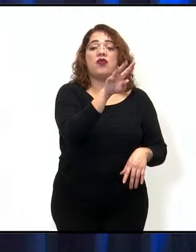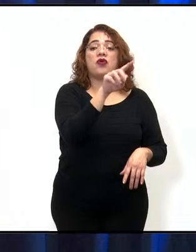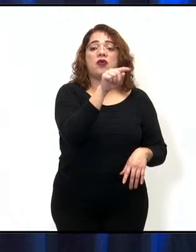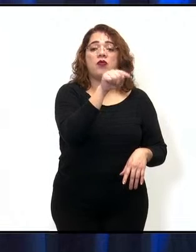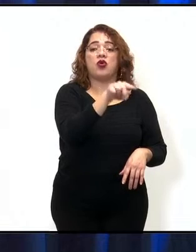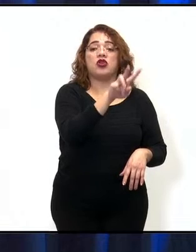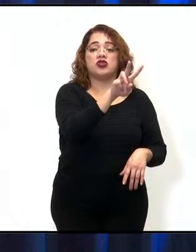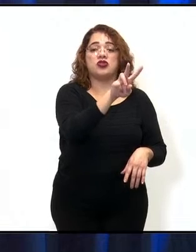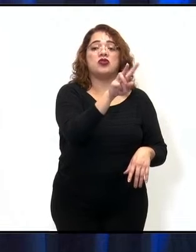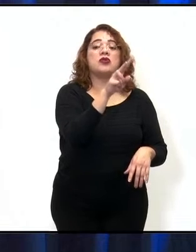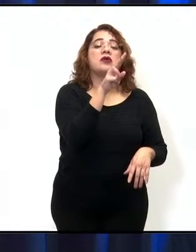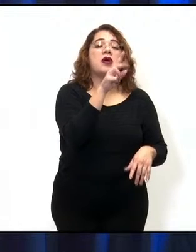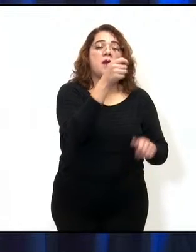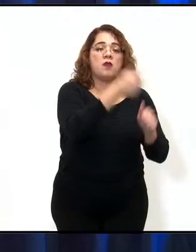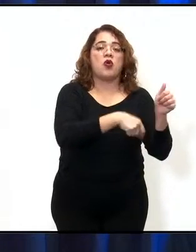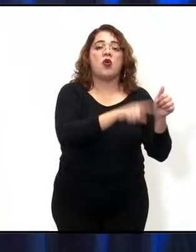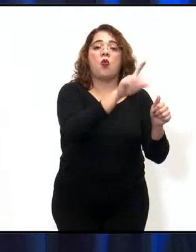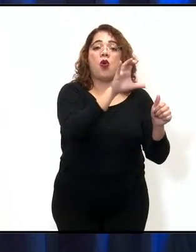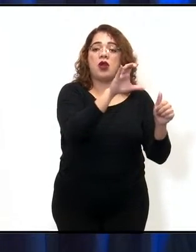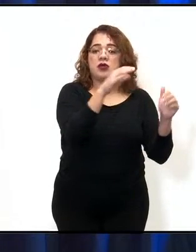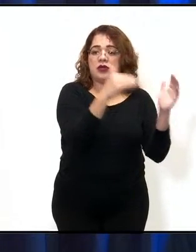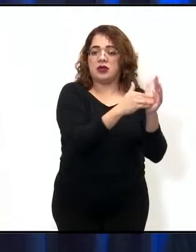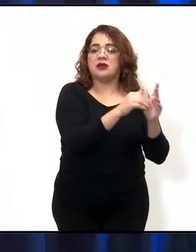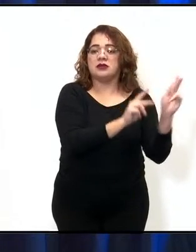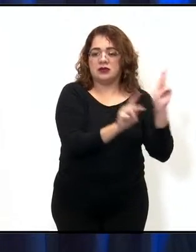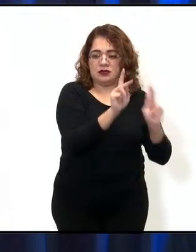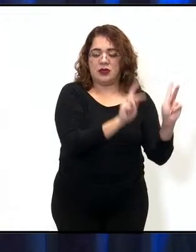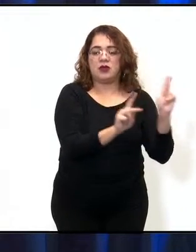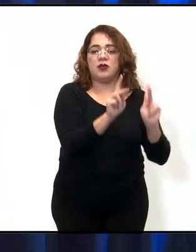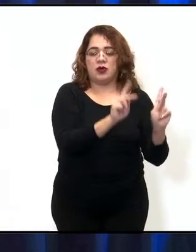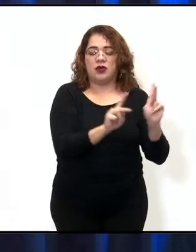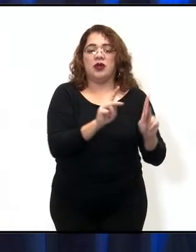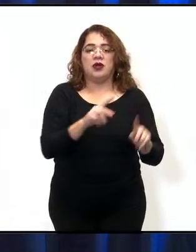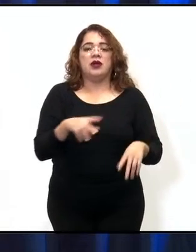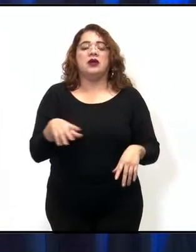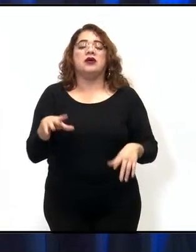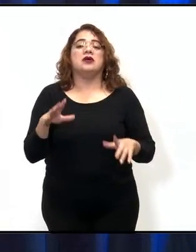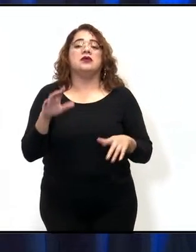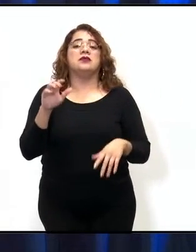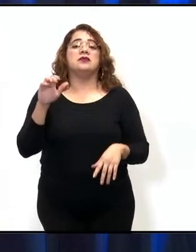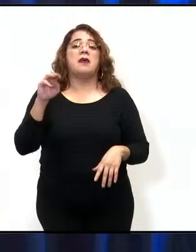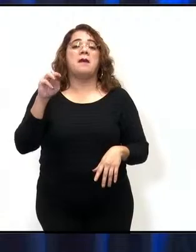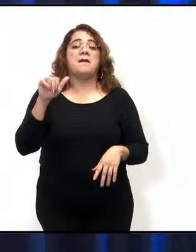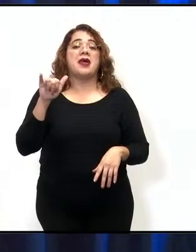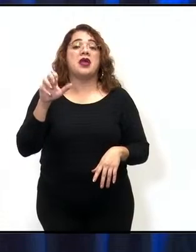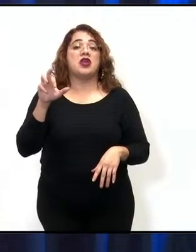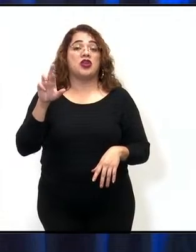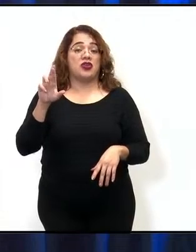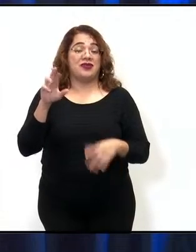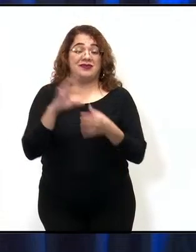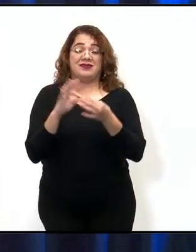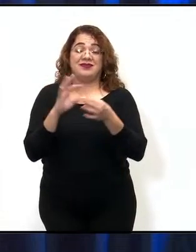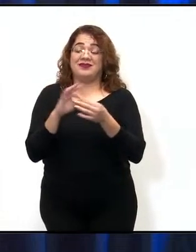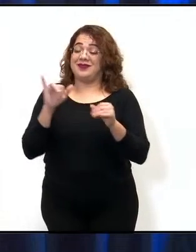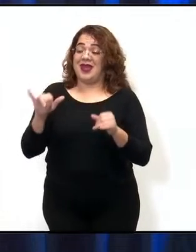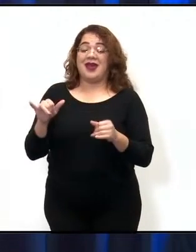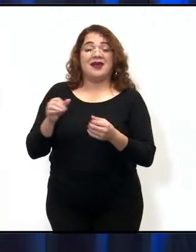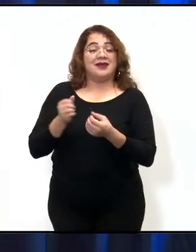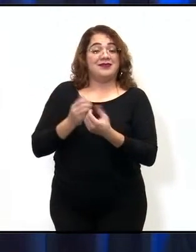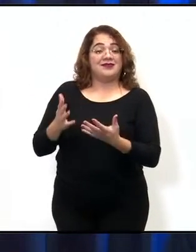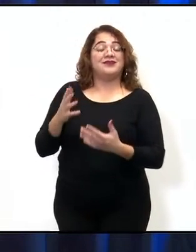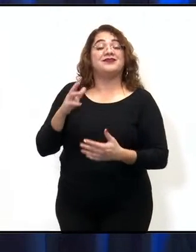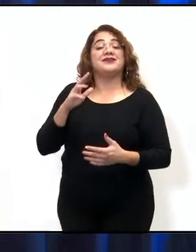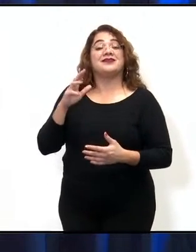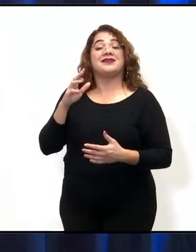números impactados por el Día de Acción de Gracias. El alcalde mencionó que